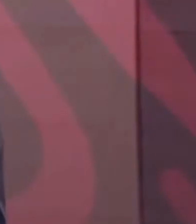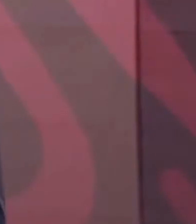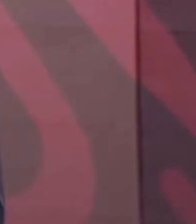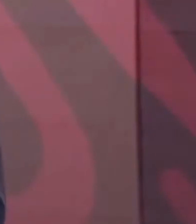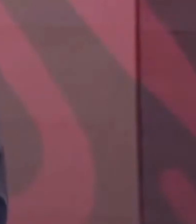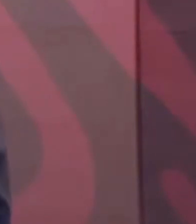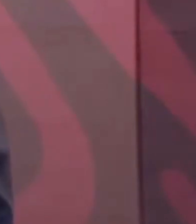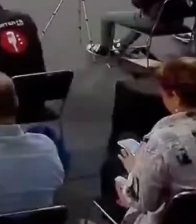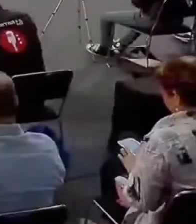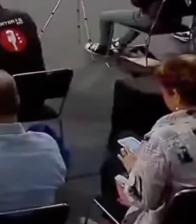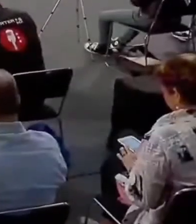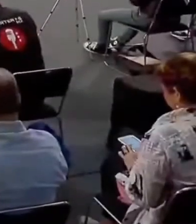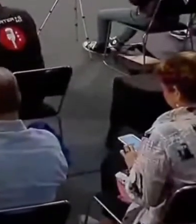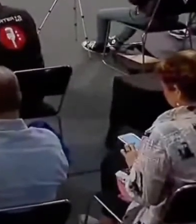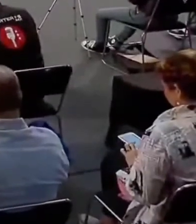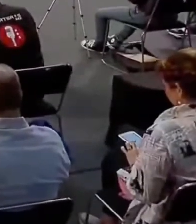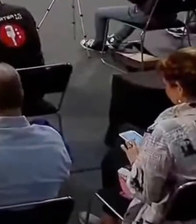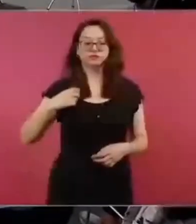Los medios convencionales